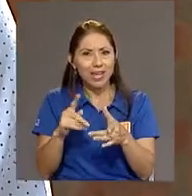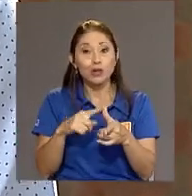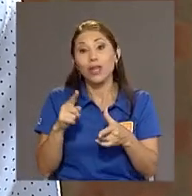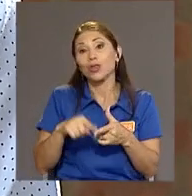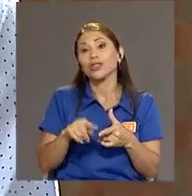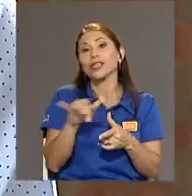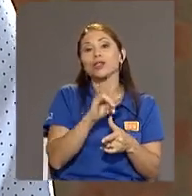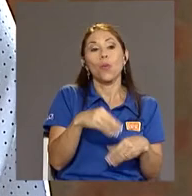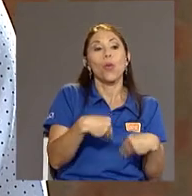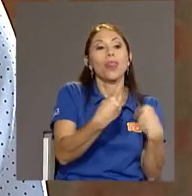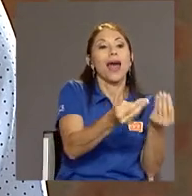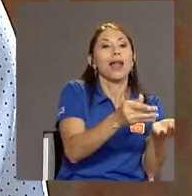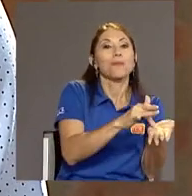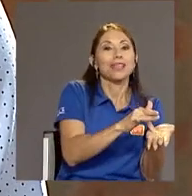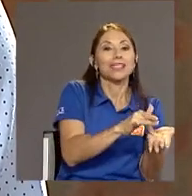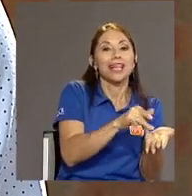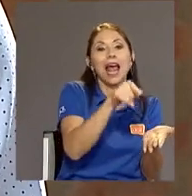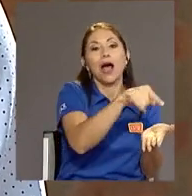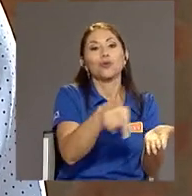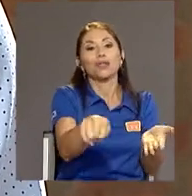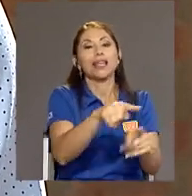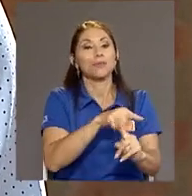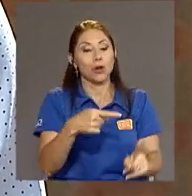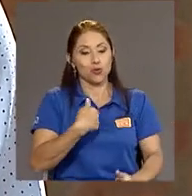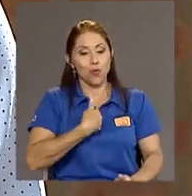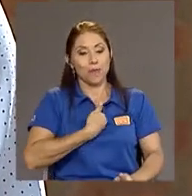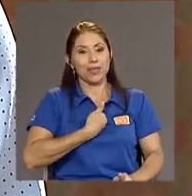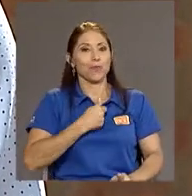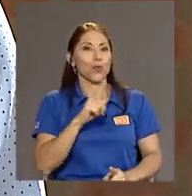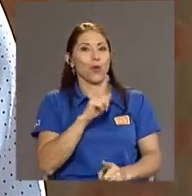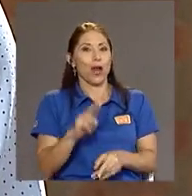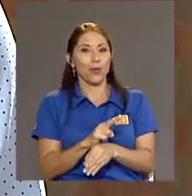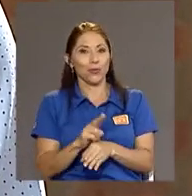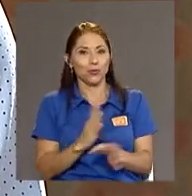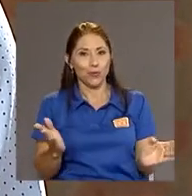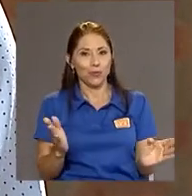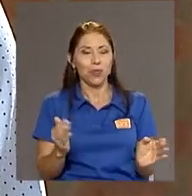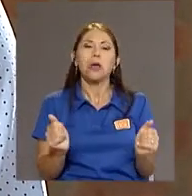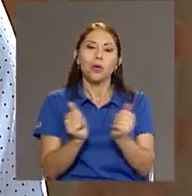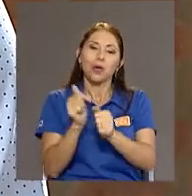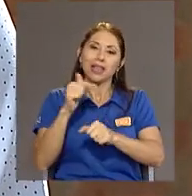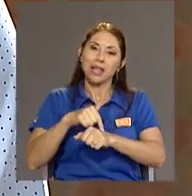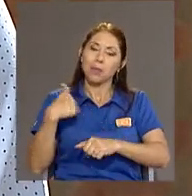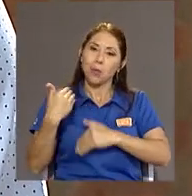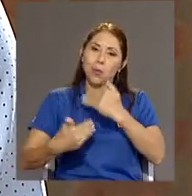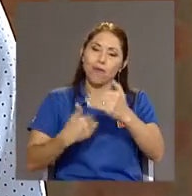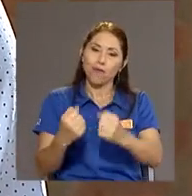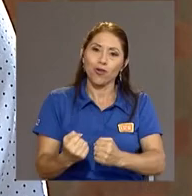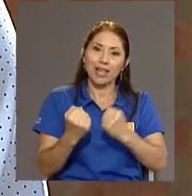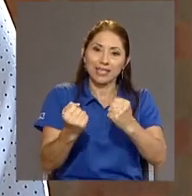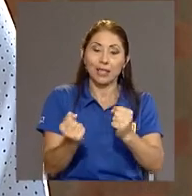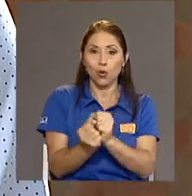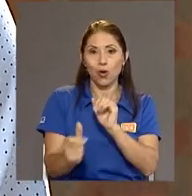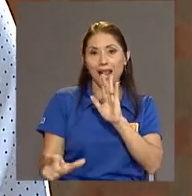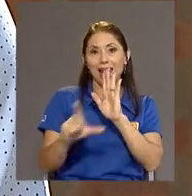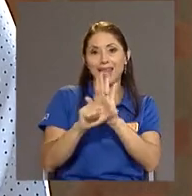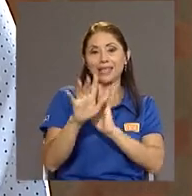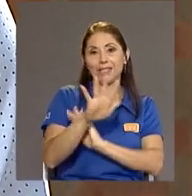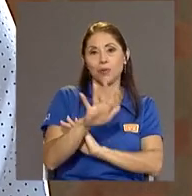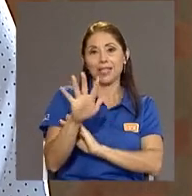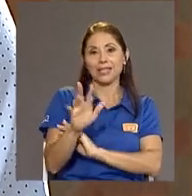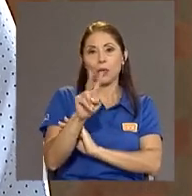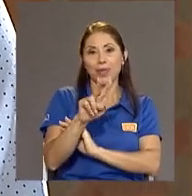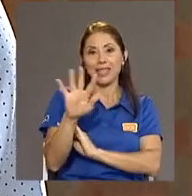Pero bueno, con el tiempo se fue fortaleciendo y con la ley de 5525, que es la ley de planificación